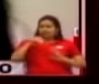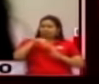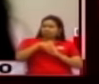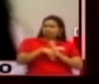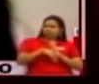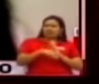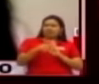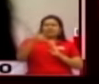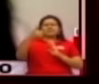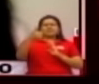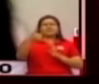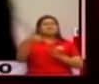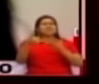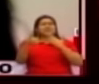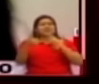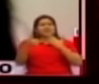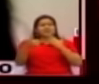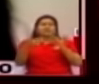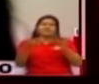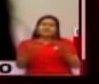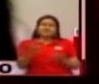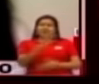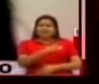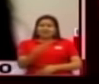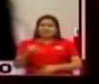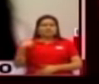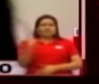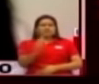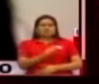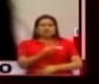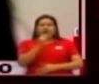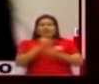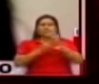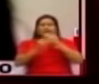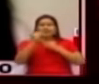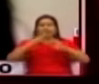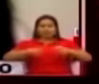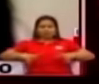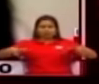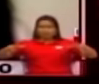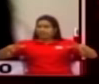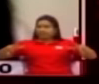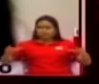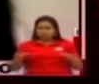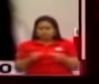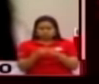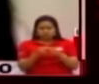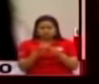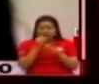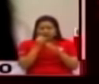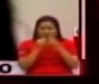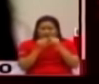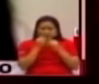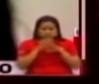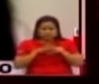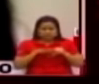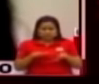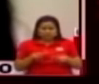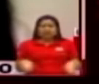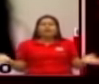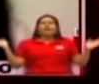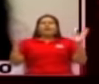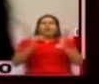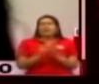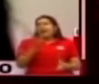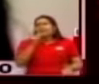bien que lo hagan, porque ese es otro punto. A veces queremos hacer una dieta drástica y luego sentimos que no podemos más y volvemos a